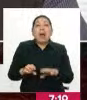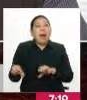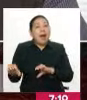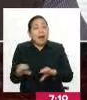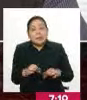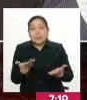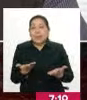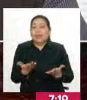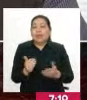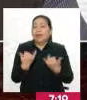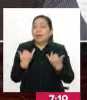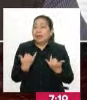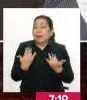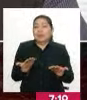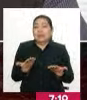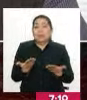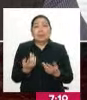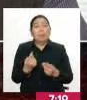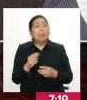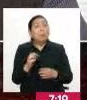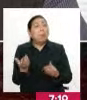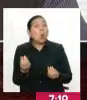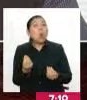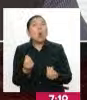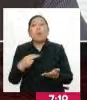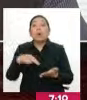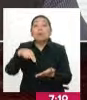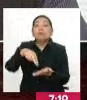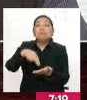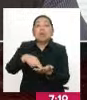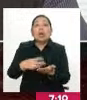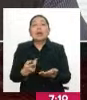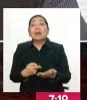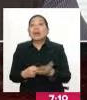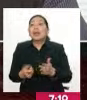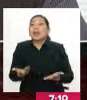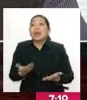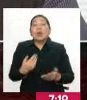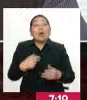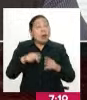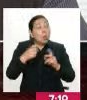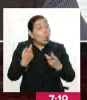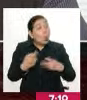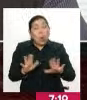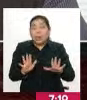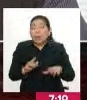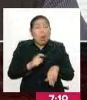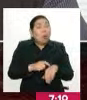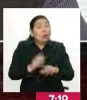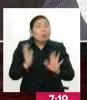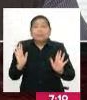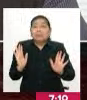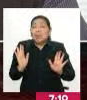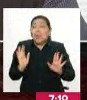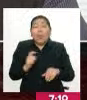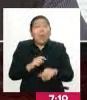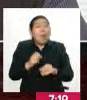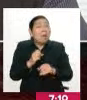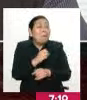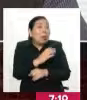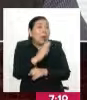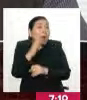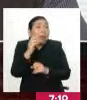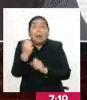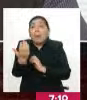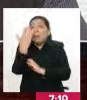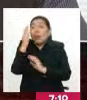practicar estas situaciones, de sobre todo la reacción, ¿no? La evacuación, sea cual sea la hora, porque puede pasar en cualquier momento y